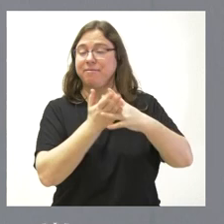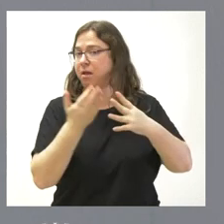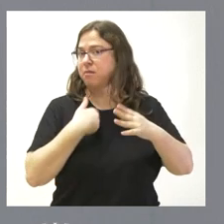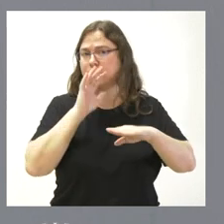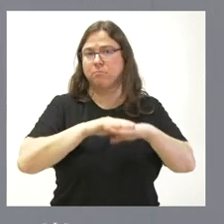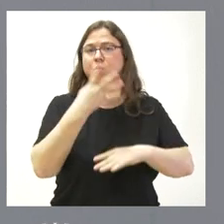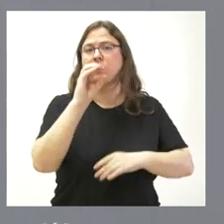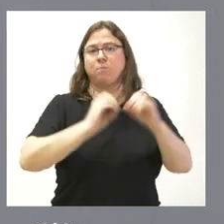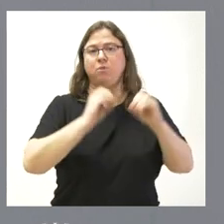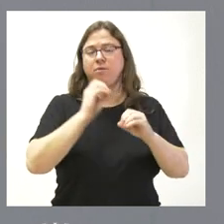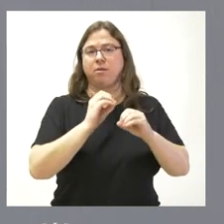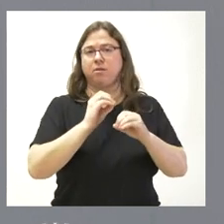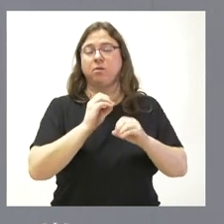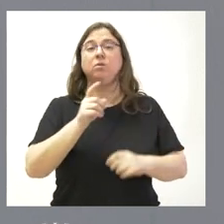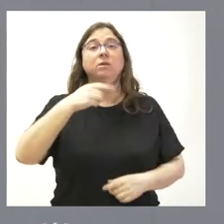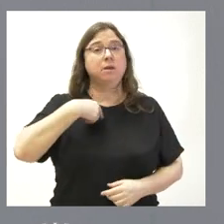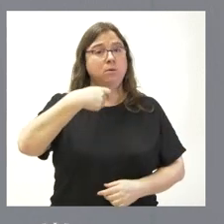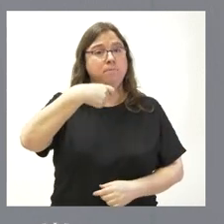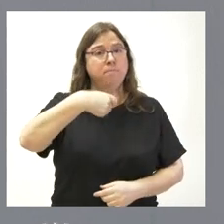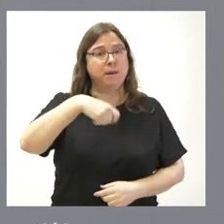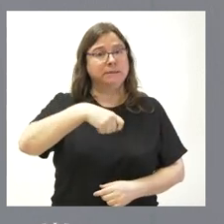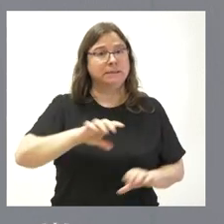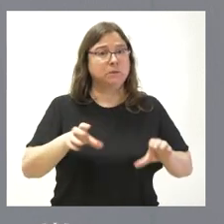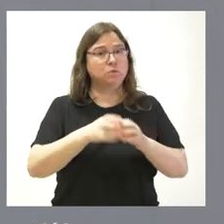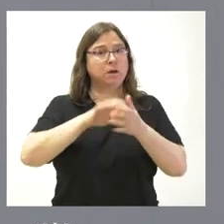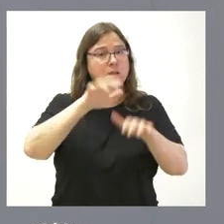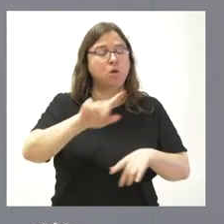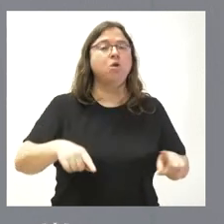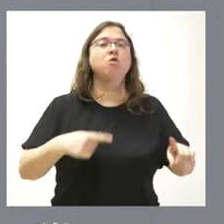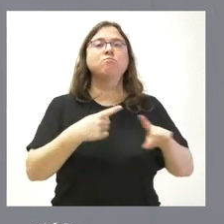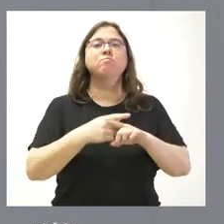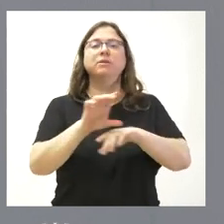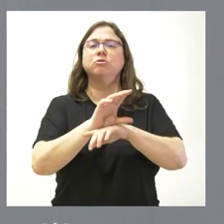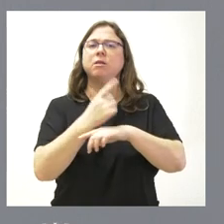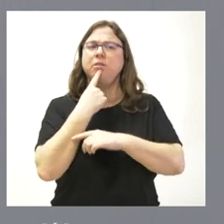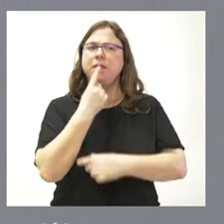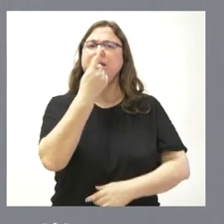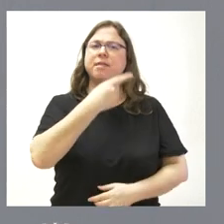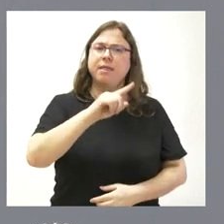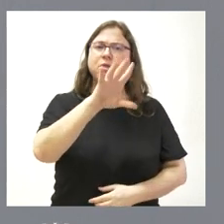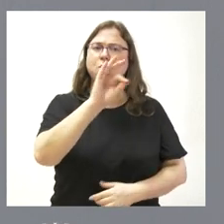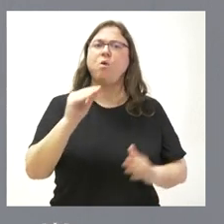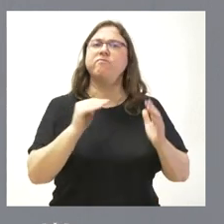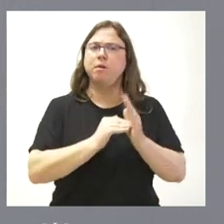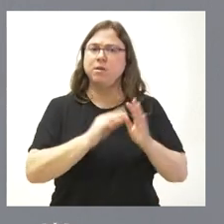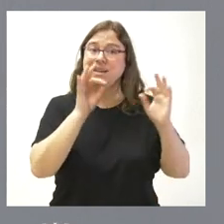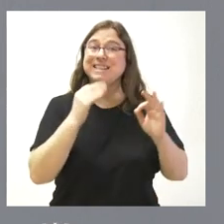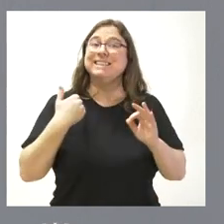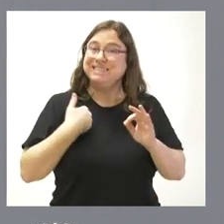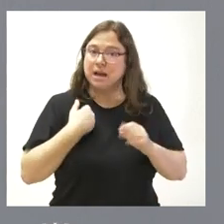Se comprometió por parte del presidente de la junta y por parte de la consejería 150,000 hectáreas y llevamos actuados en